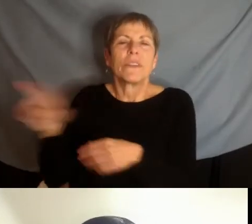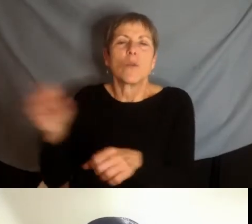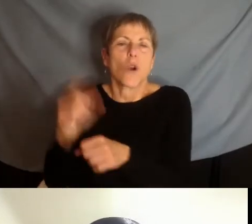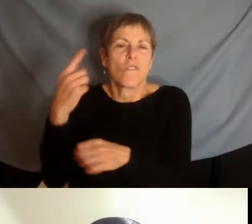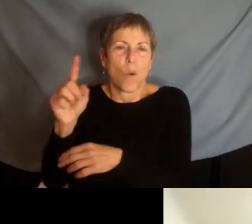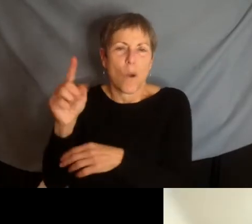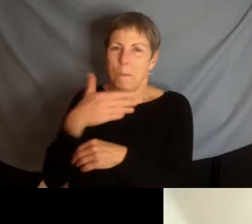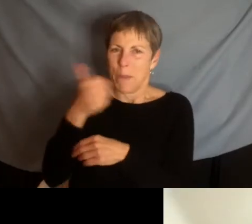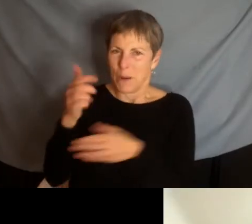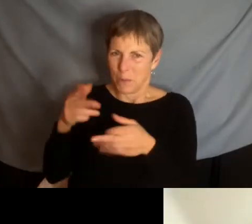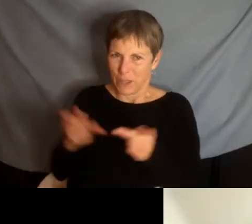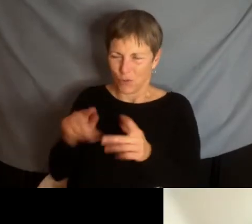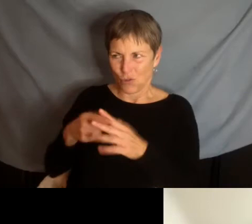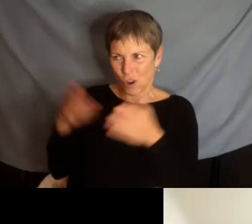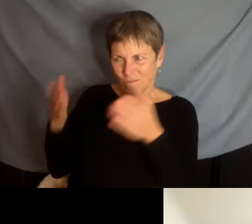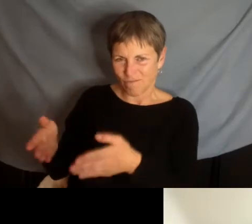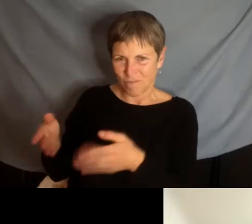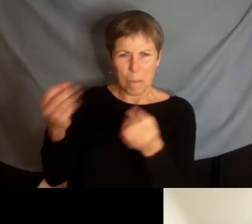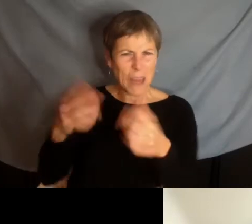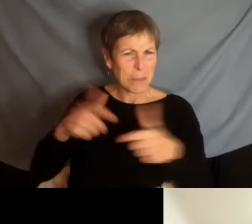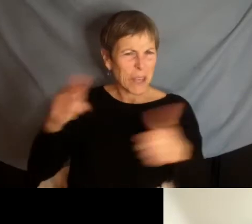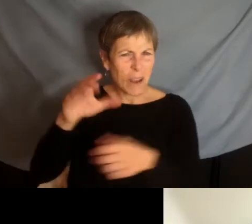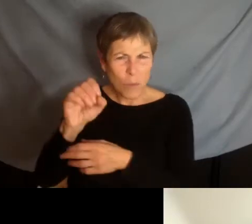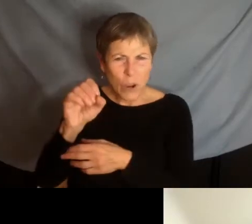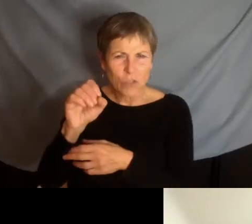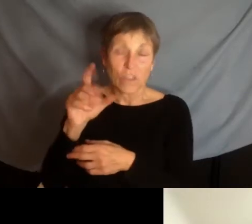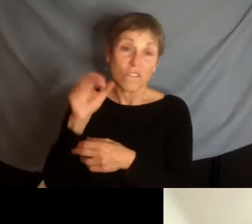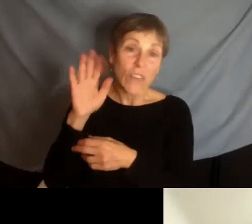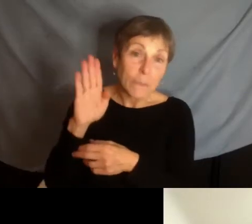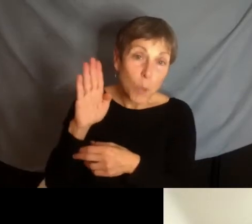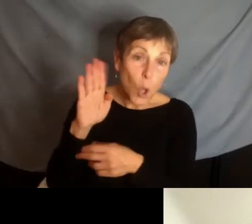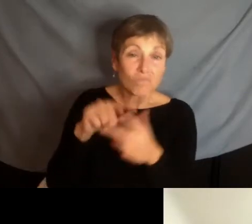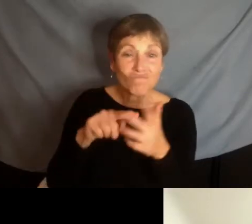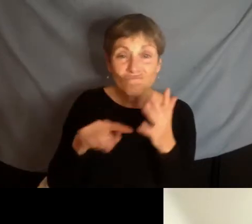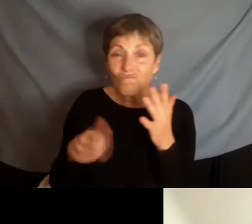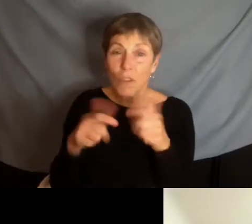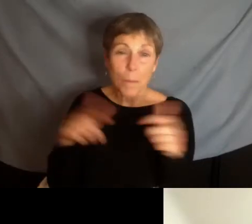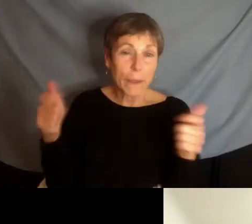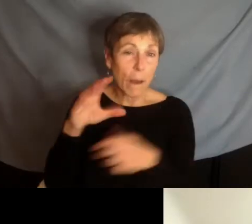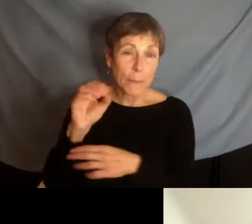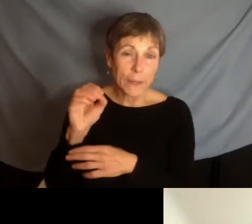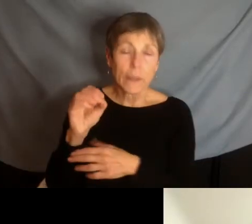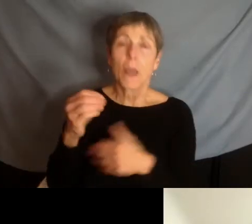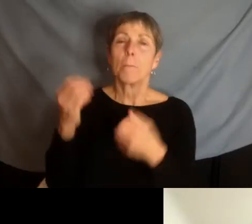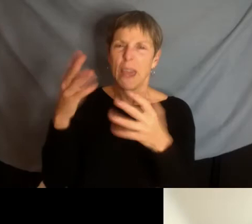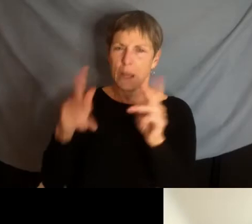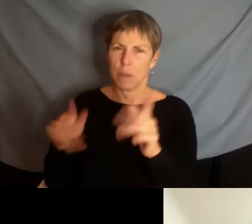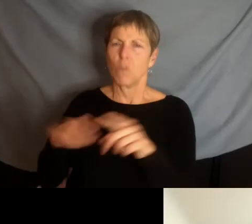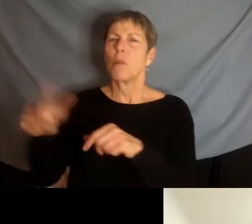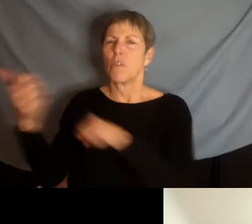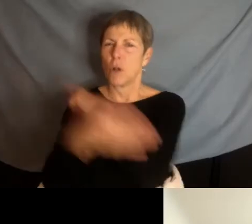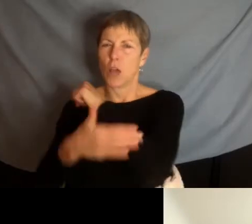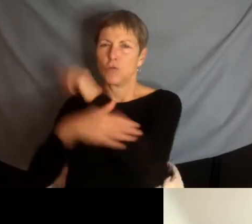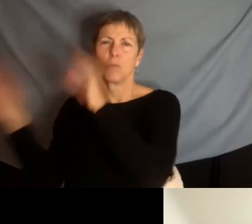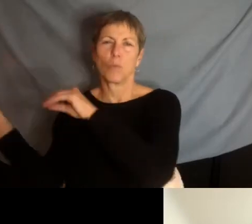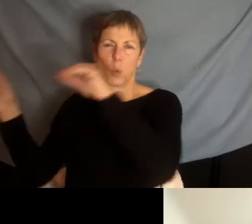los inmigrantes trabajan. Y ya lo vemos ahorita, vemos muchas corporativas como Facebook y demás. Tenemos una población